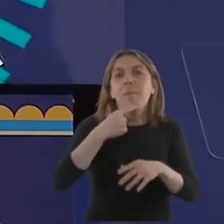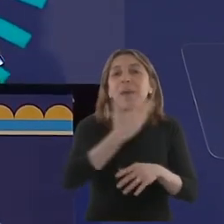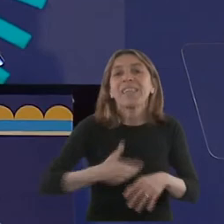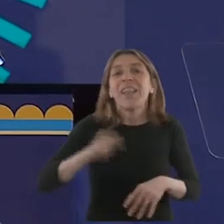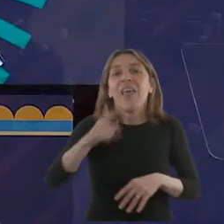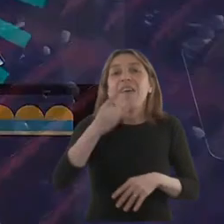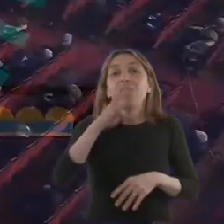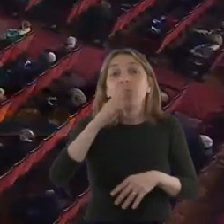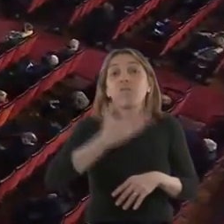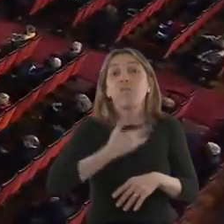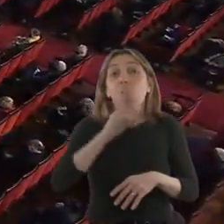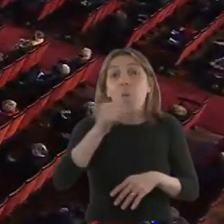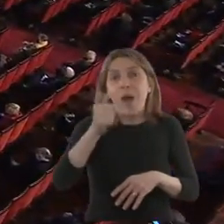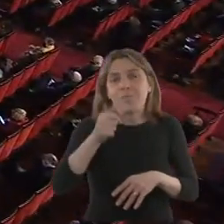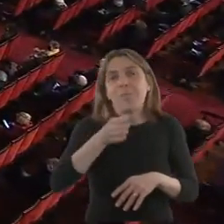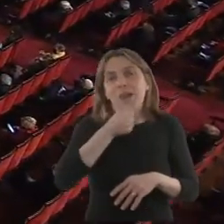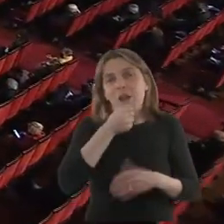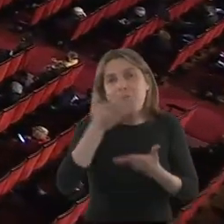micrófono.